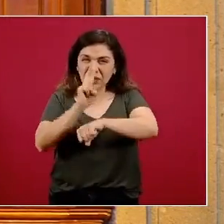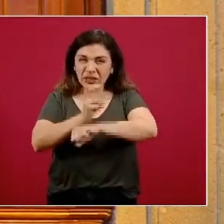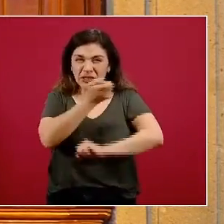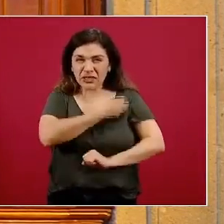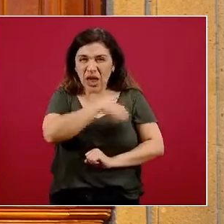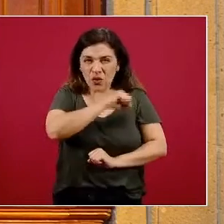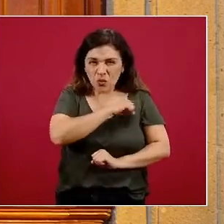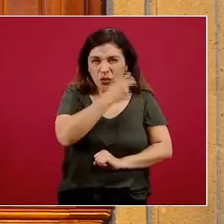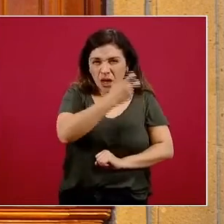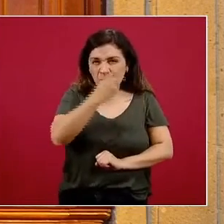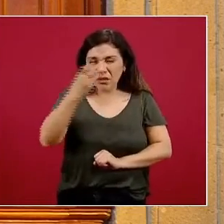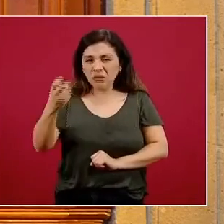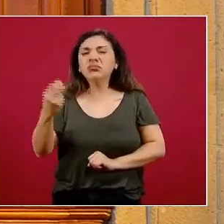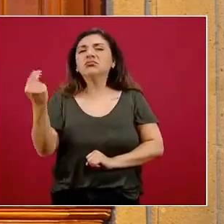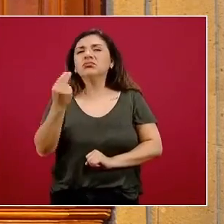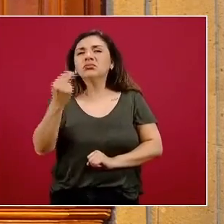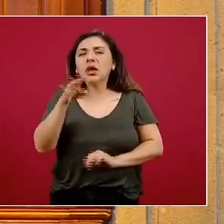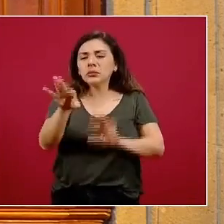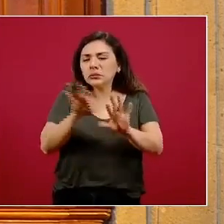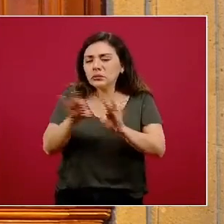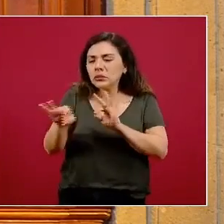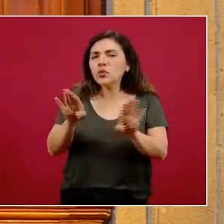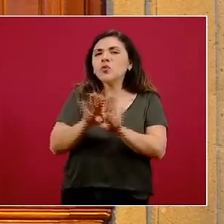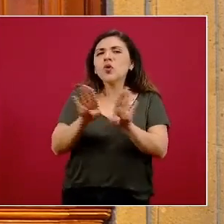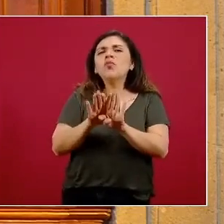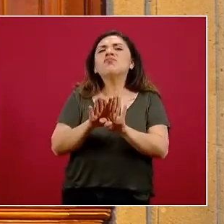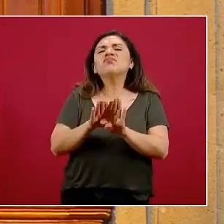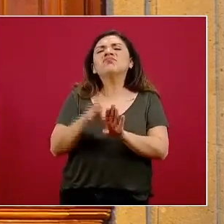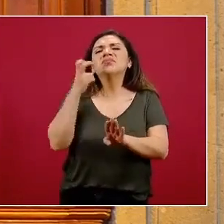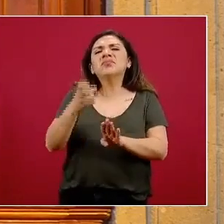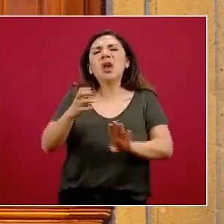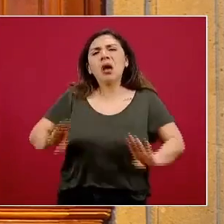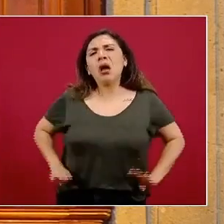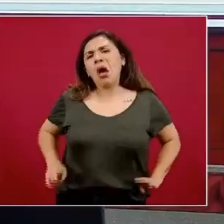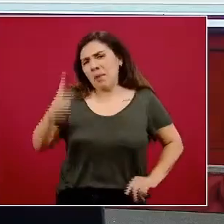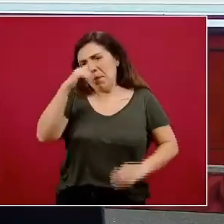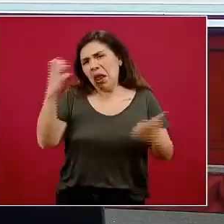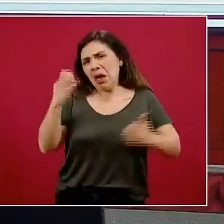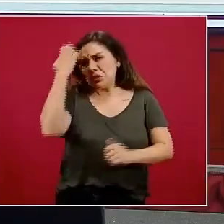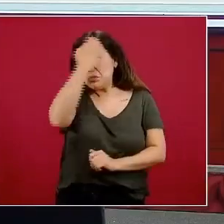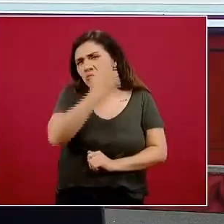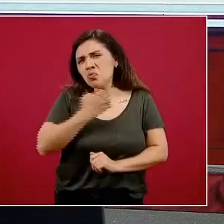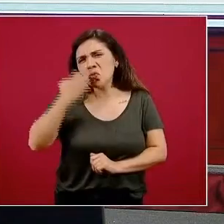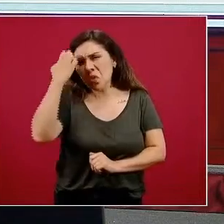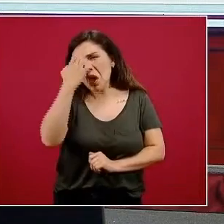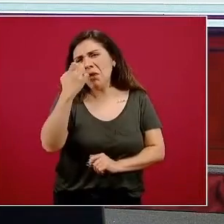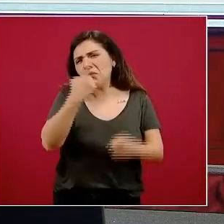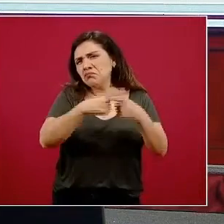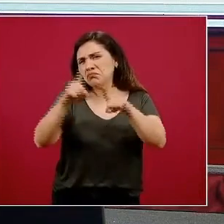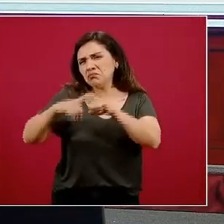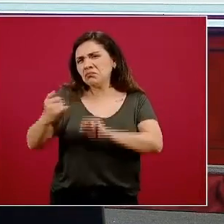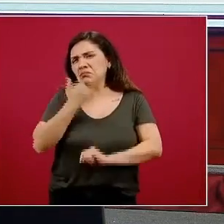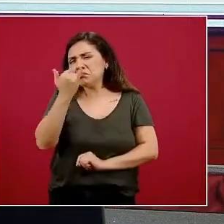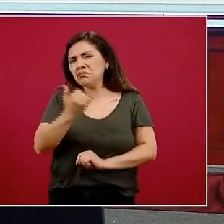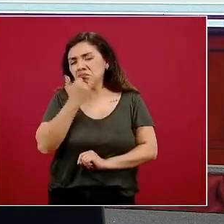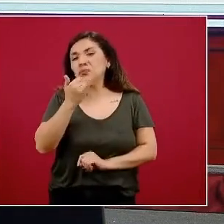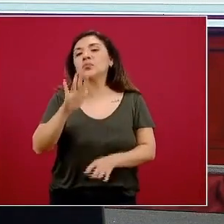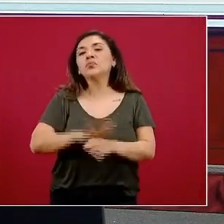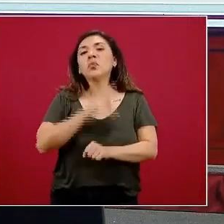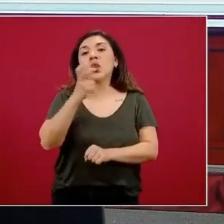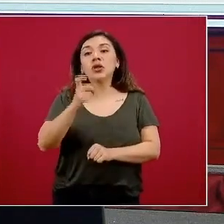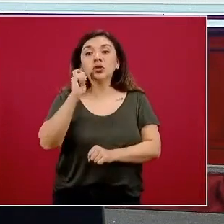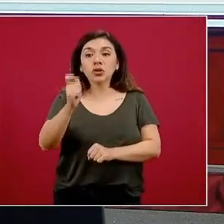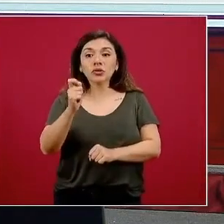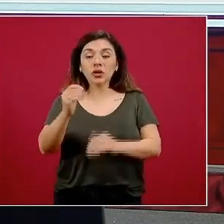enfermedad respiratoria, para tener las bases con las cuales se realizan las diferentes estimaciones. Por eso se